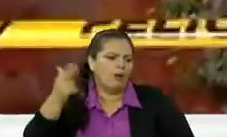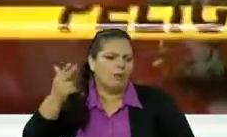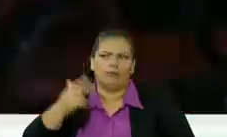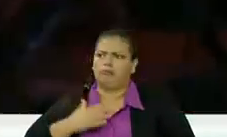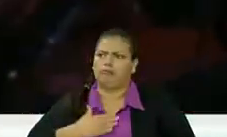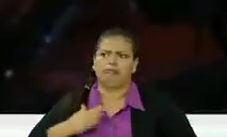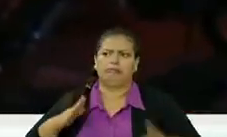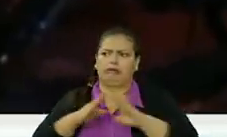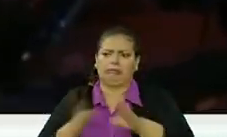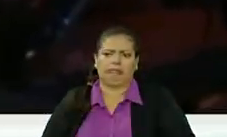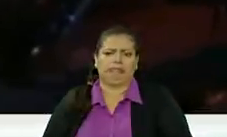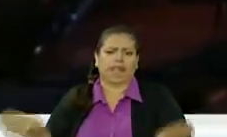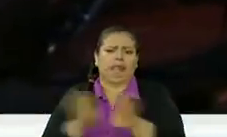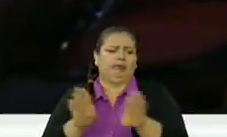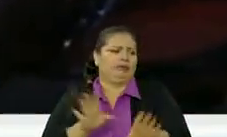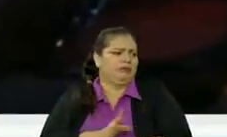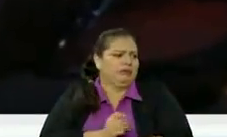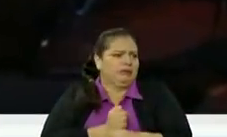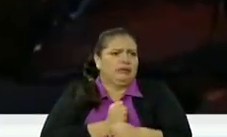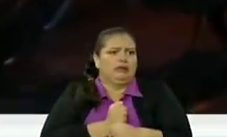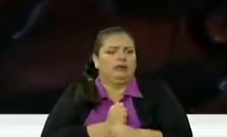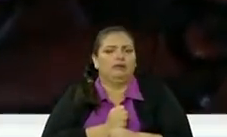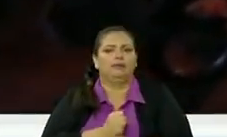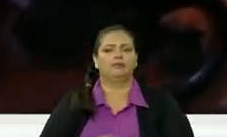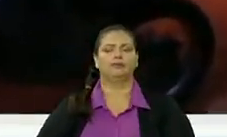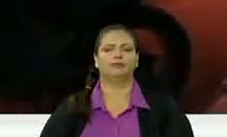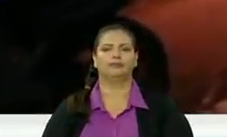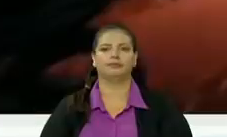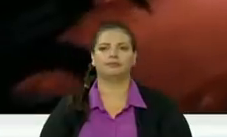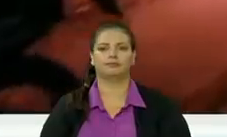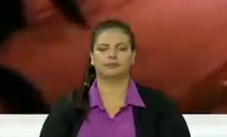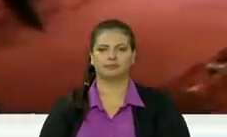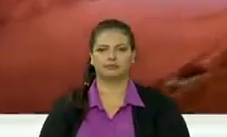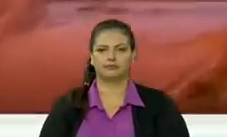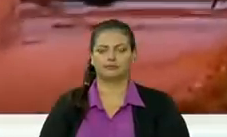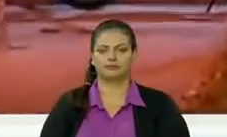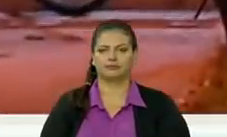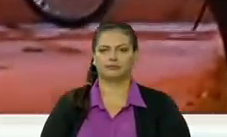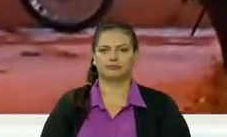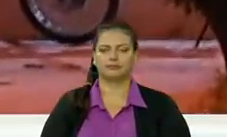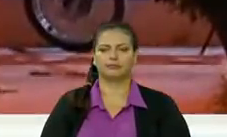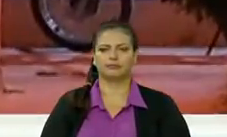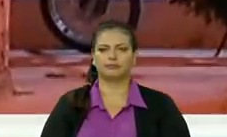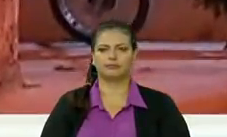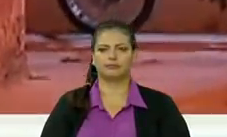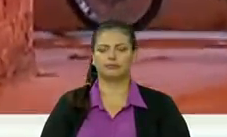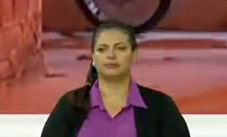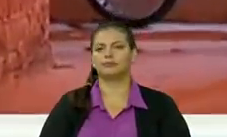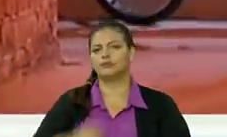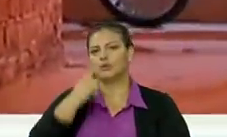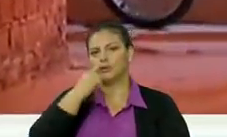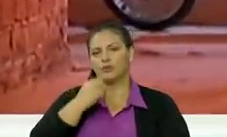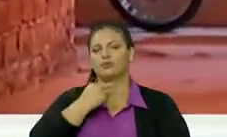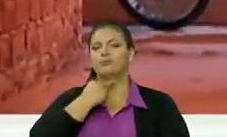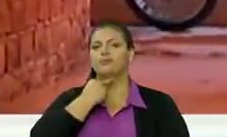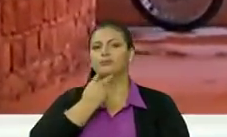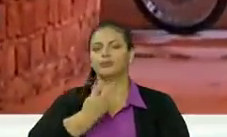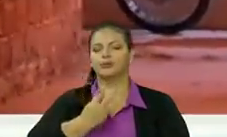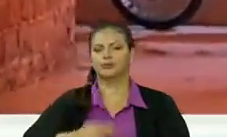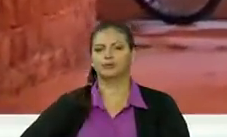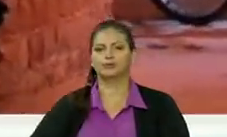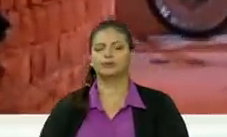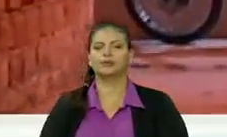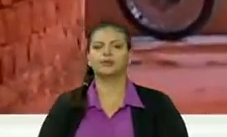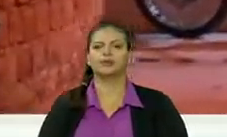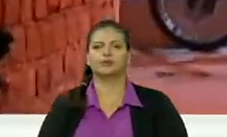lo que pasaba. Estas reacciones se vienen presentando en el año, ya van 4, en el barrio y... Y bueno, yo pienso